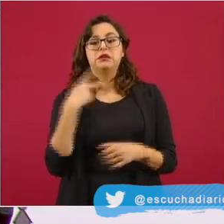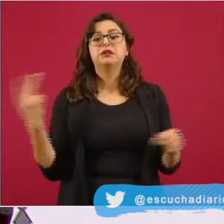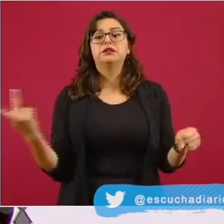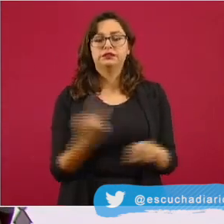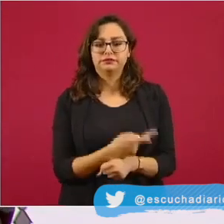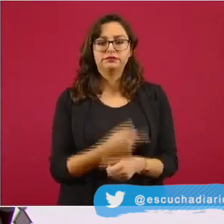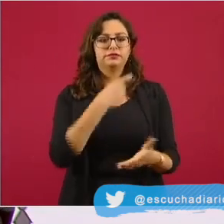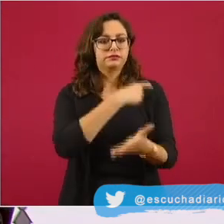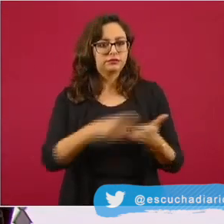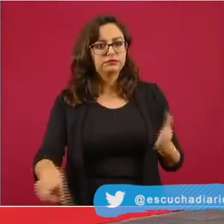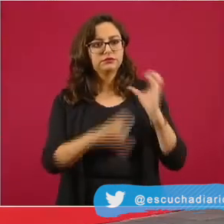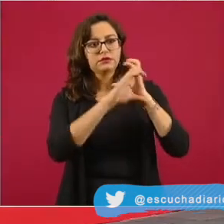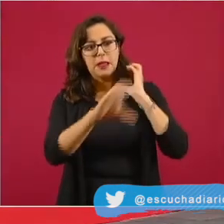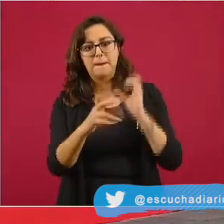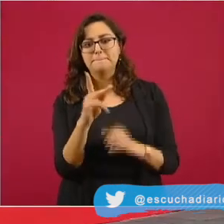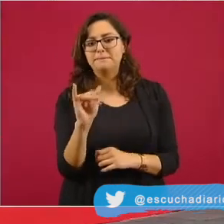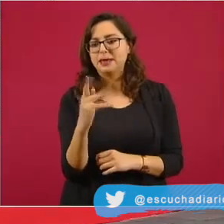Nacional.